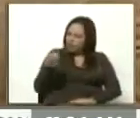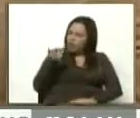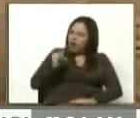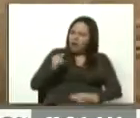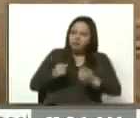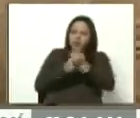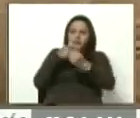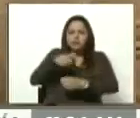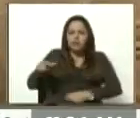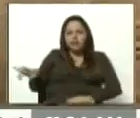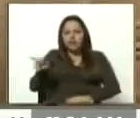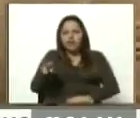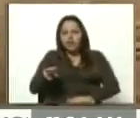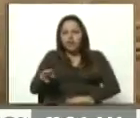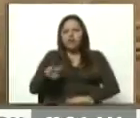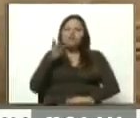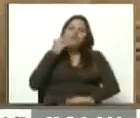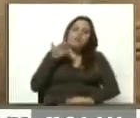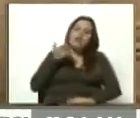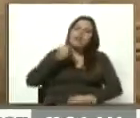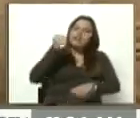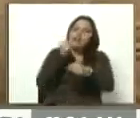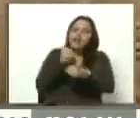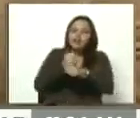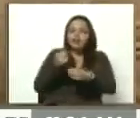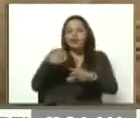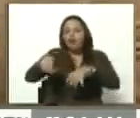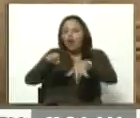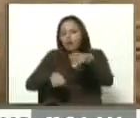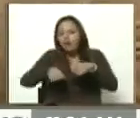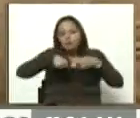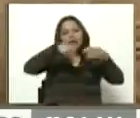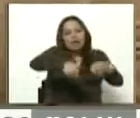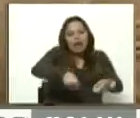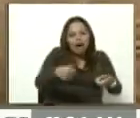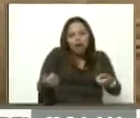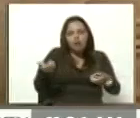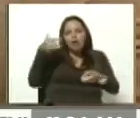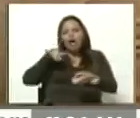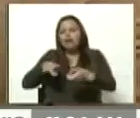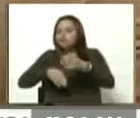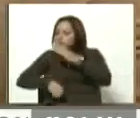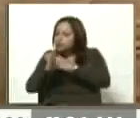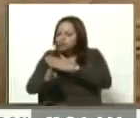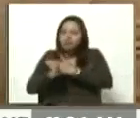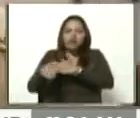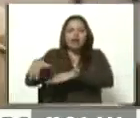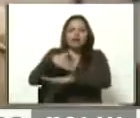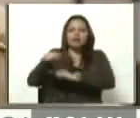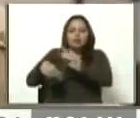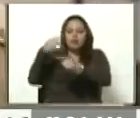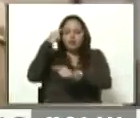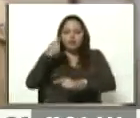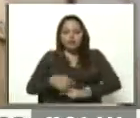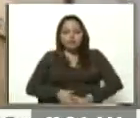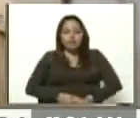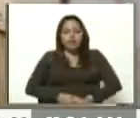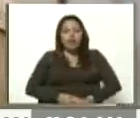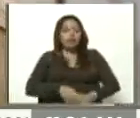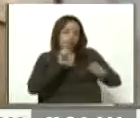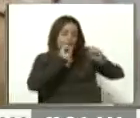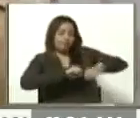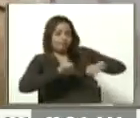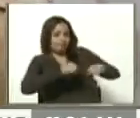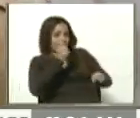señor que va al supermercado, al señor que sale el día a día? Bueno, la producción, al